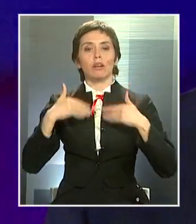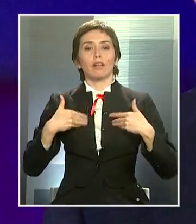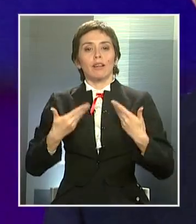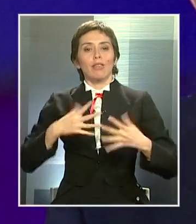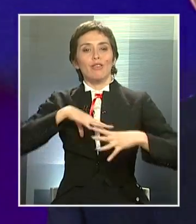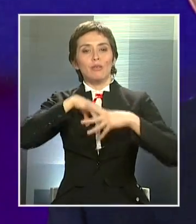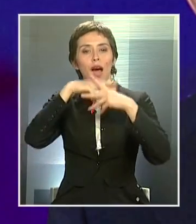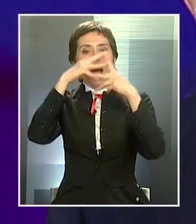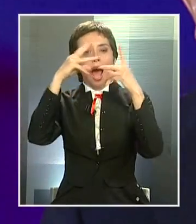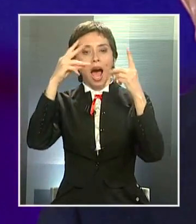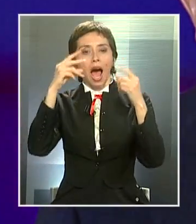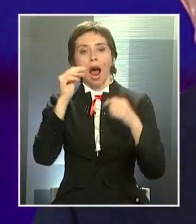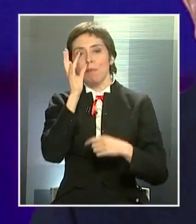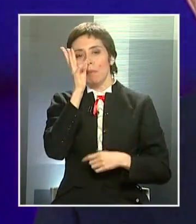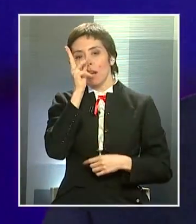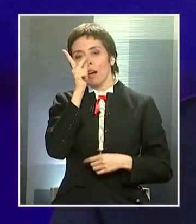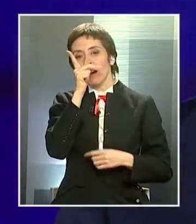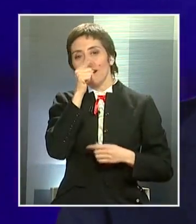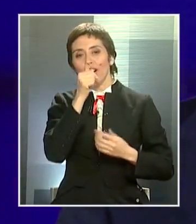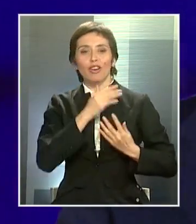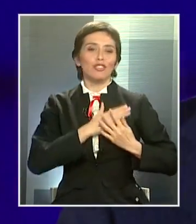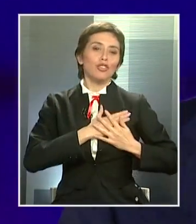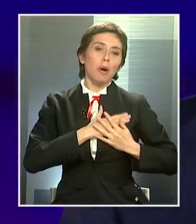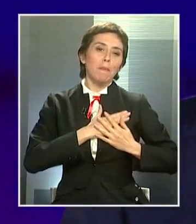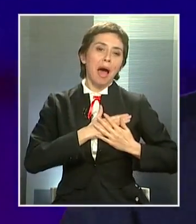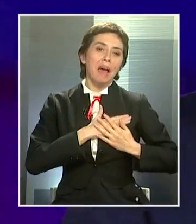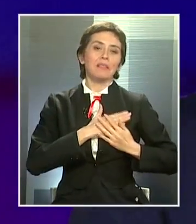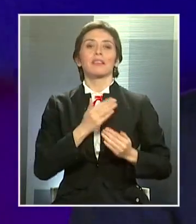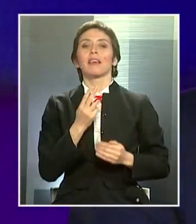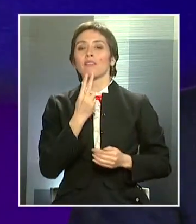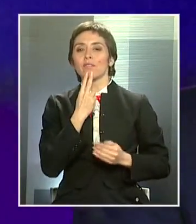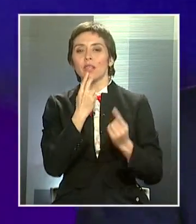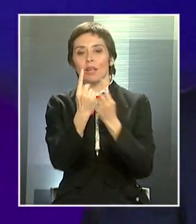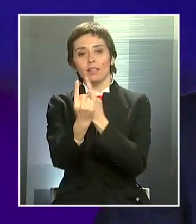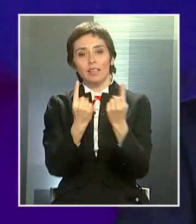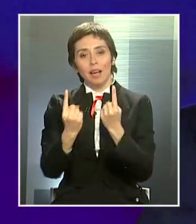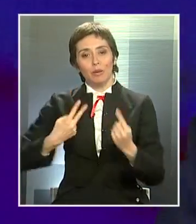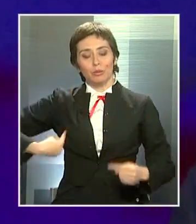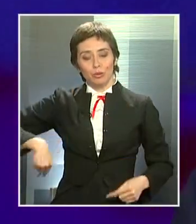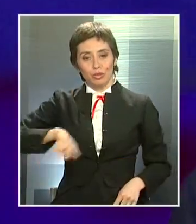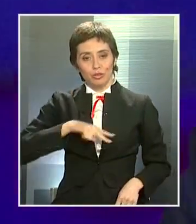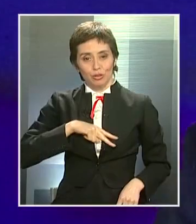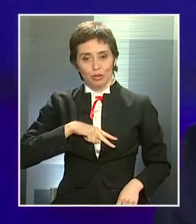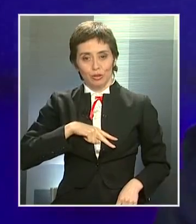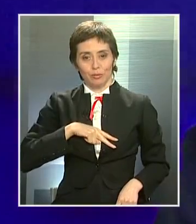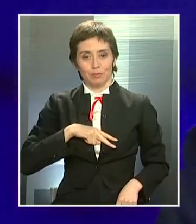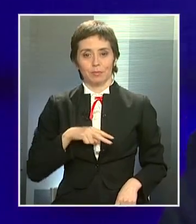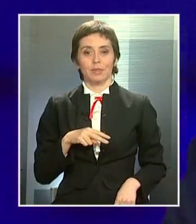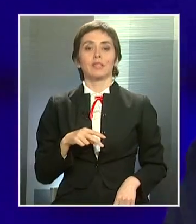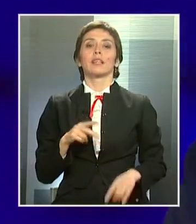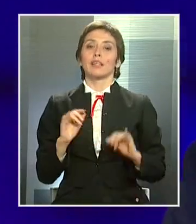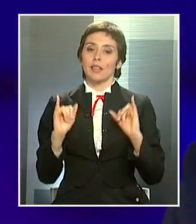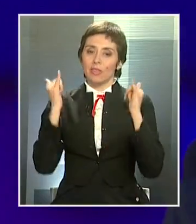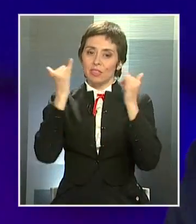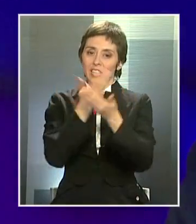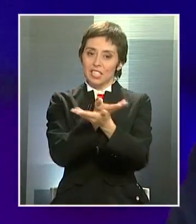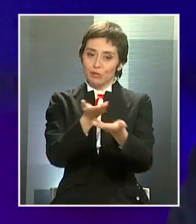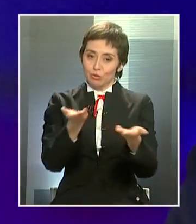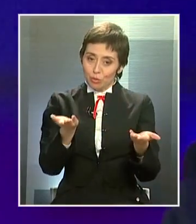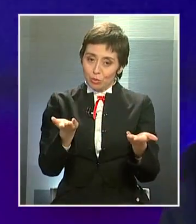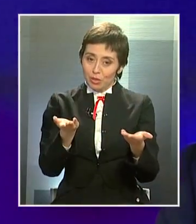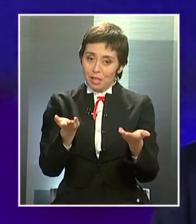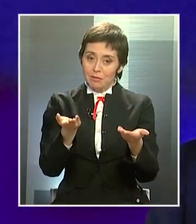alma y romanticismo a la vida de cada uno de nosotros. A disfrutar